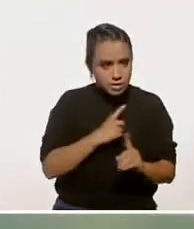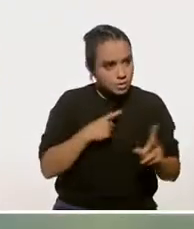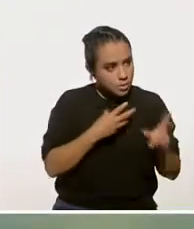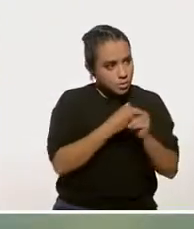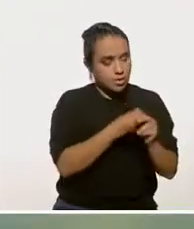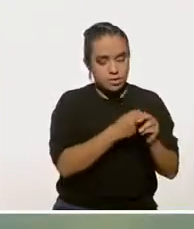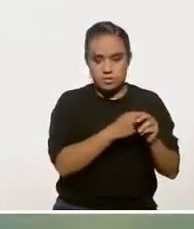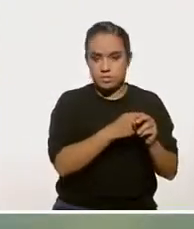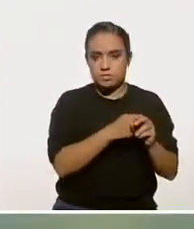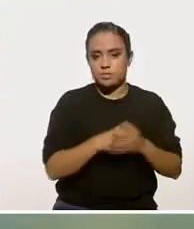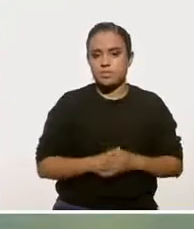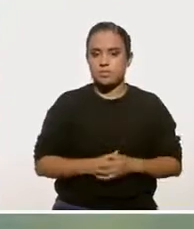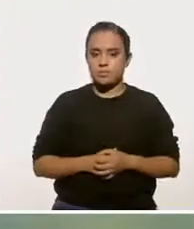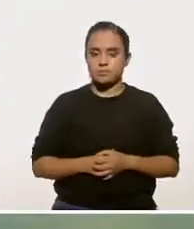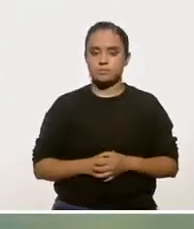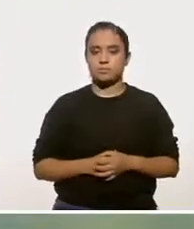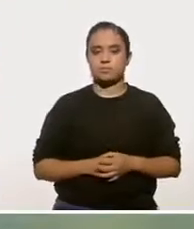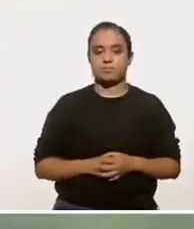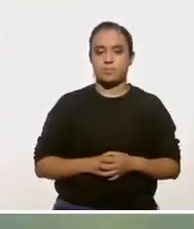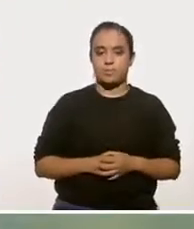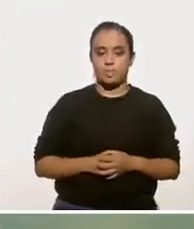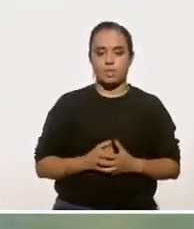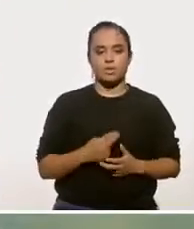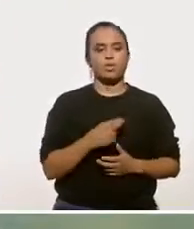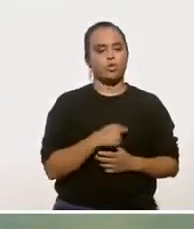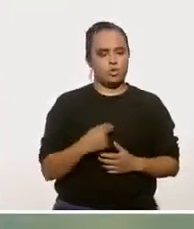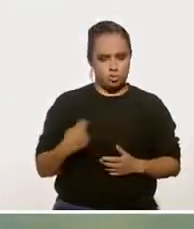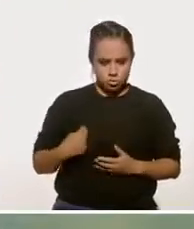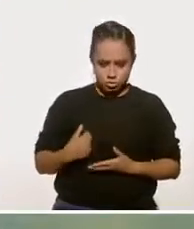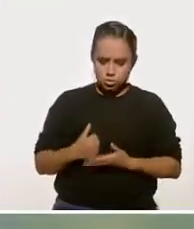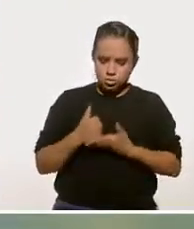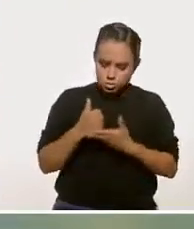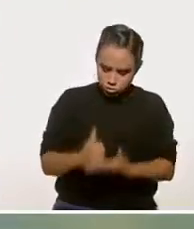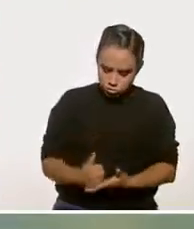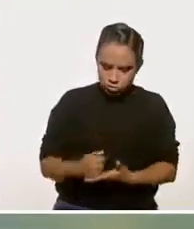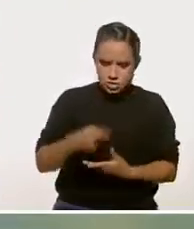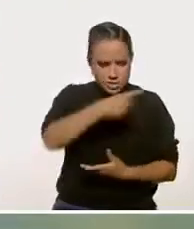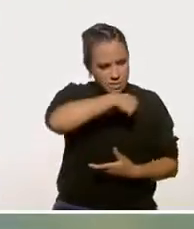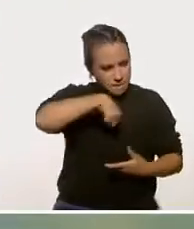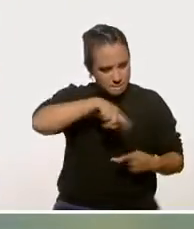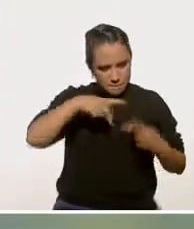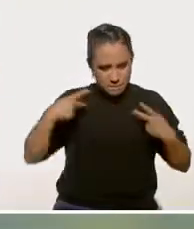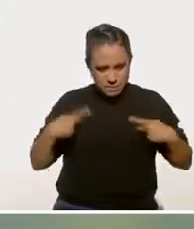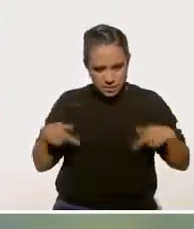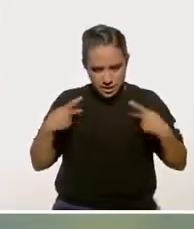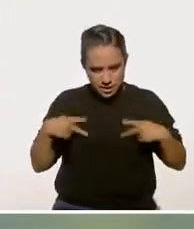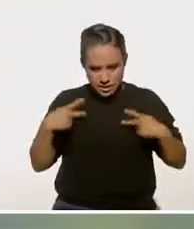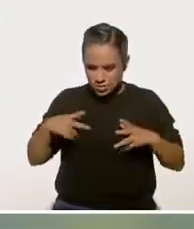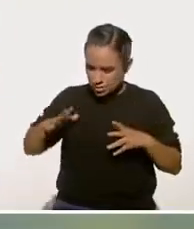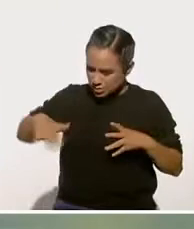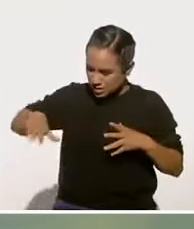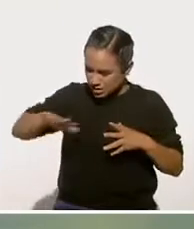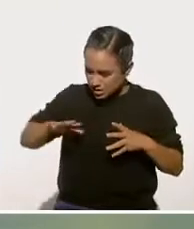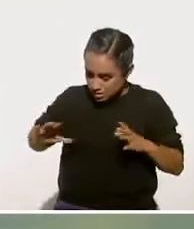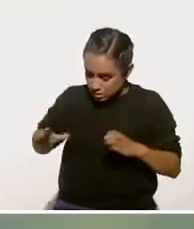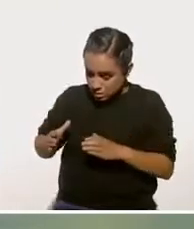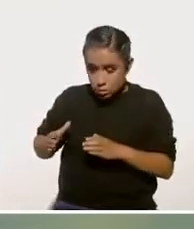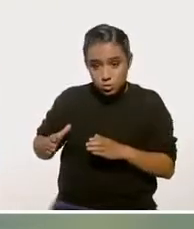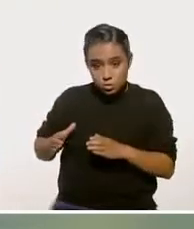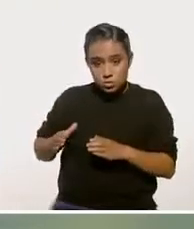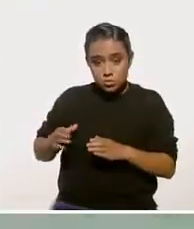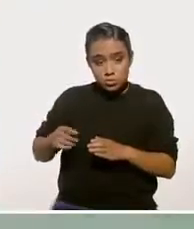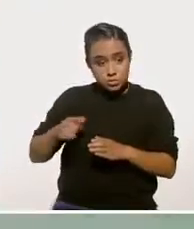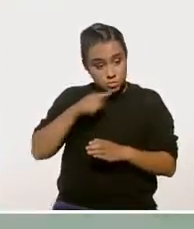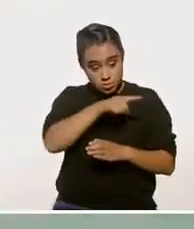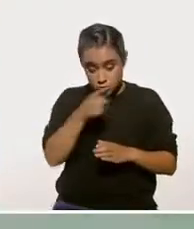ese sentido nosotros ayudamos, contenemos como sociedad, como comunidad, a quienes están